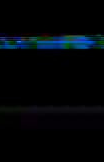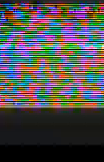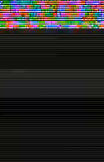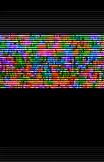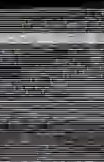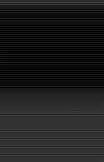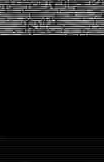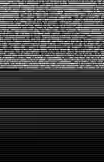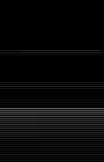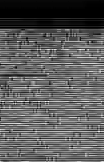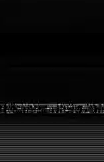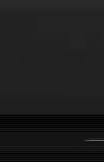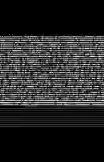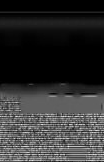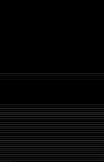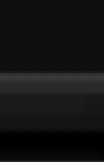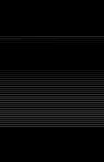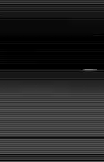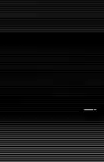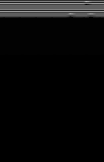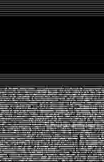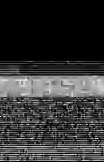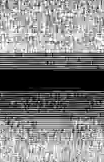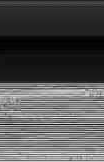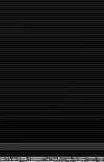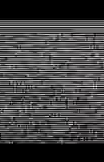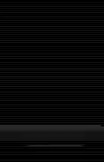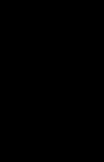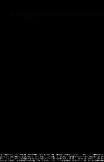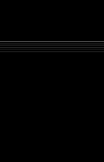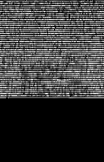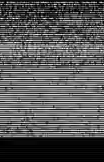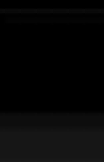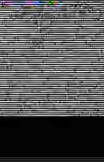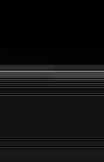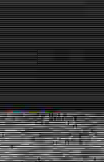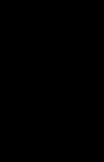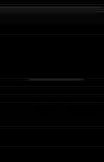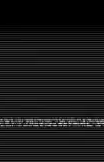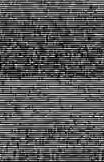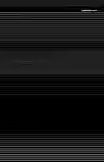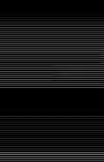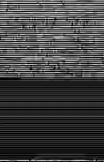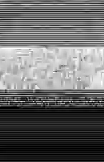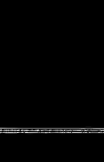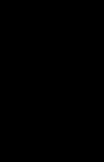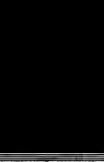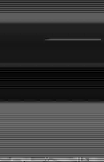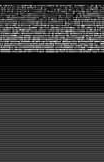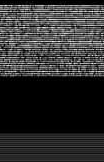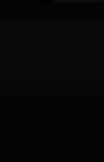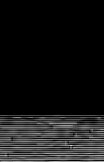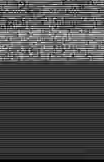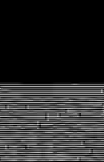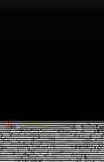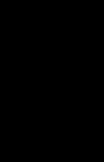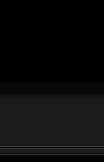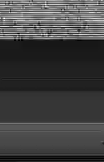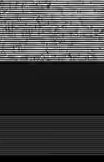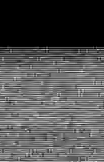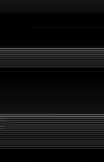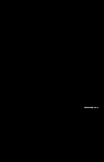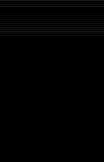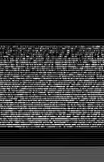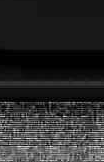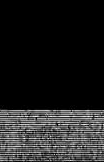Martínez, Esperanza Villalobos Pérez, María Guadalupe Morales Rubio, Temístocles Villanueva Ramos, Jesús Ricardo Fuentes Gómez, Miguel Ángel